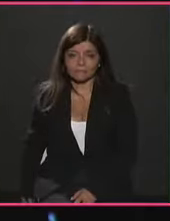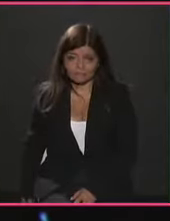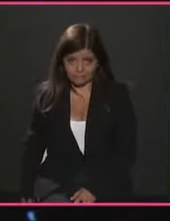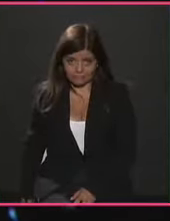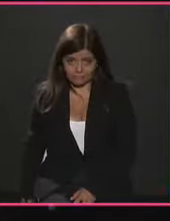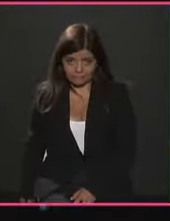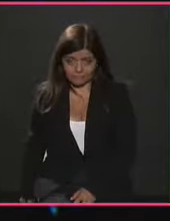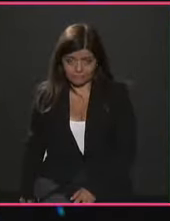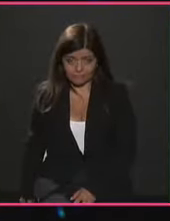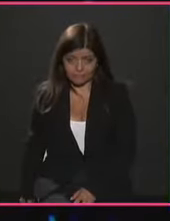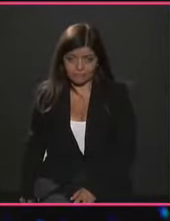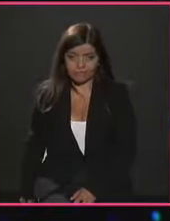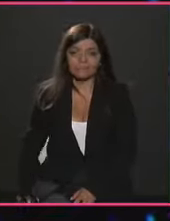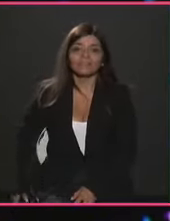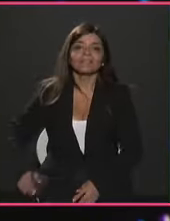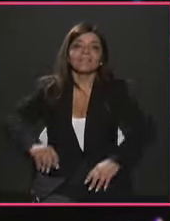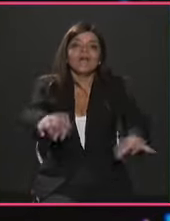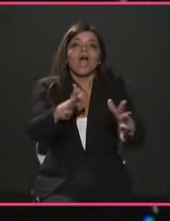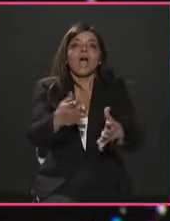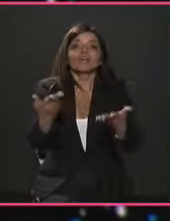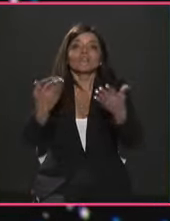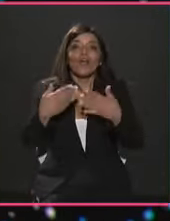mucho Muchas